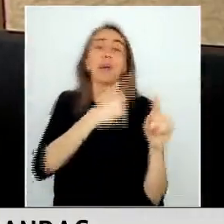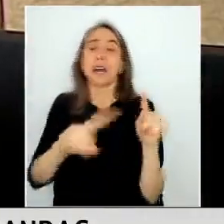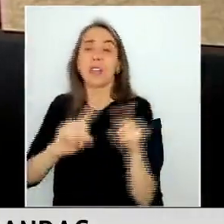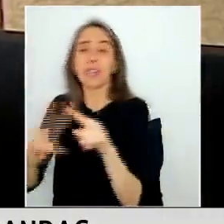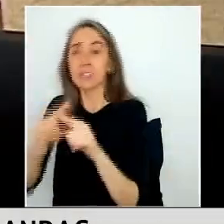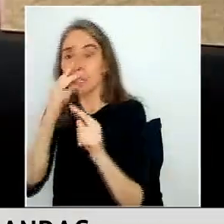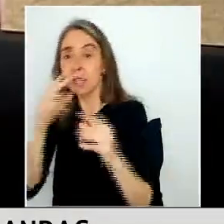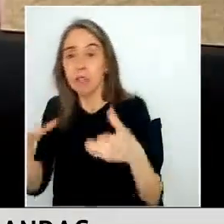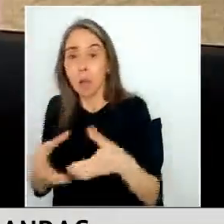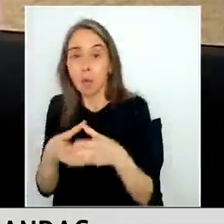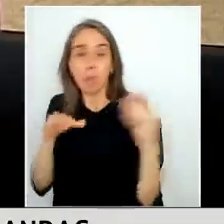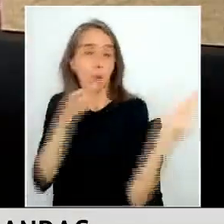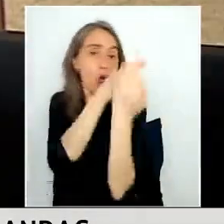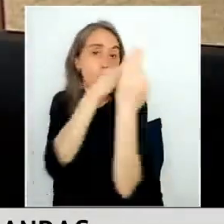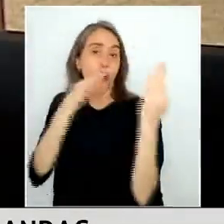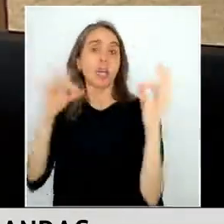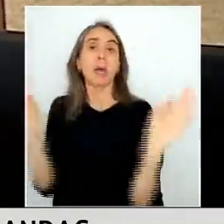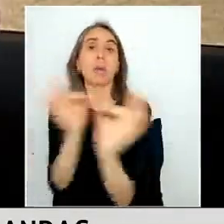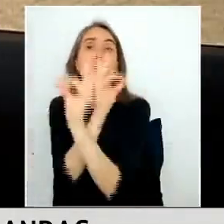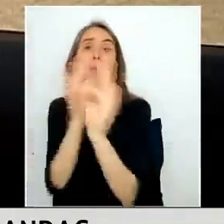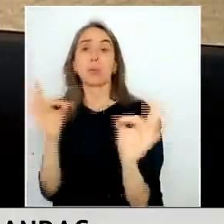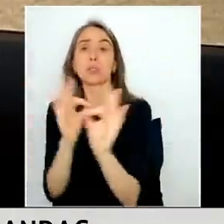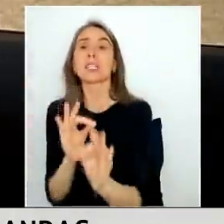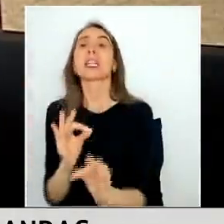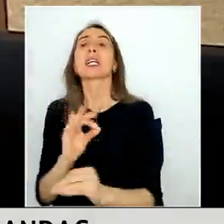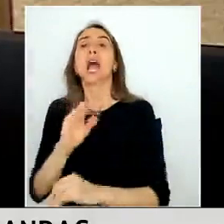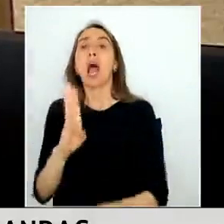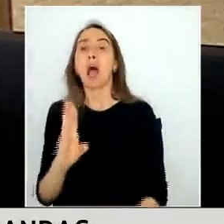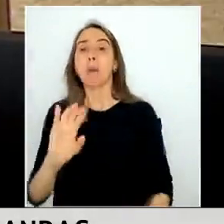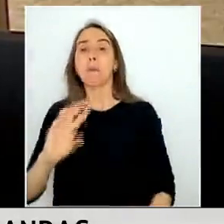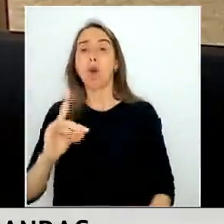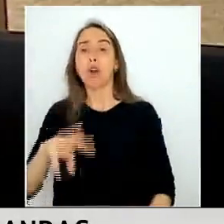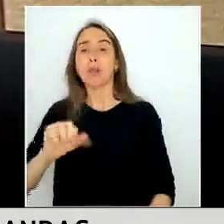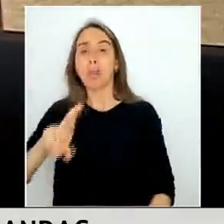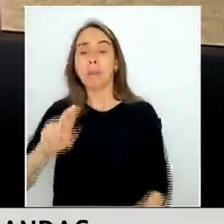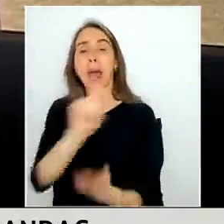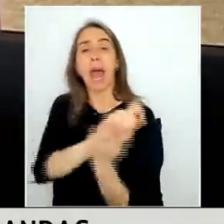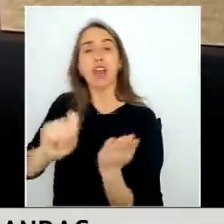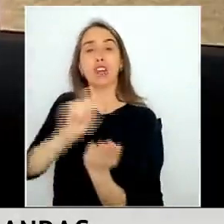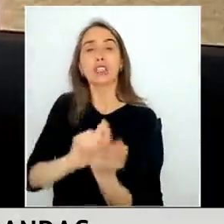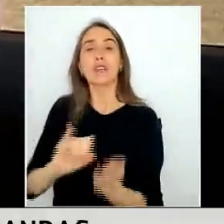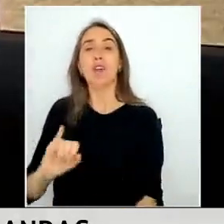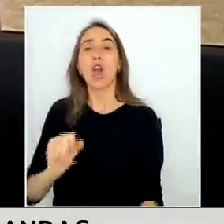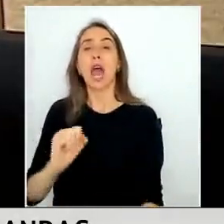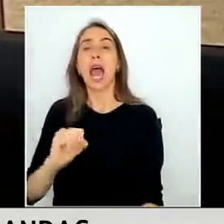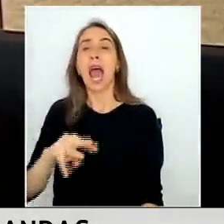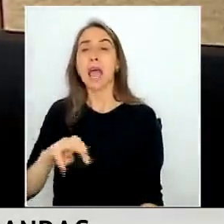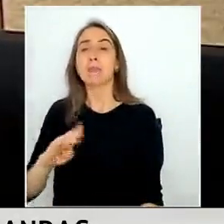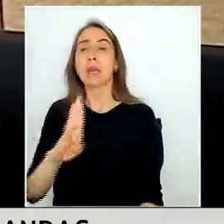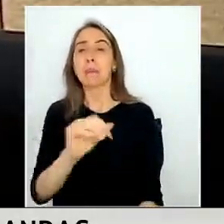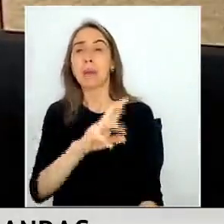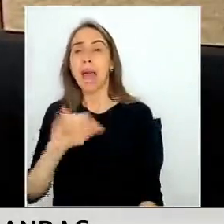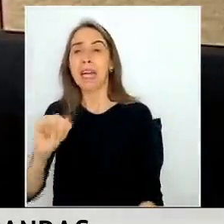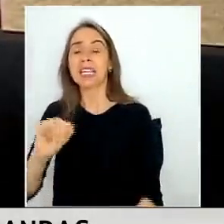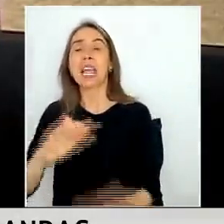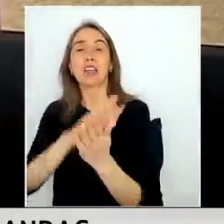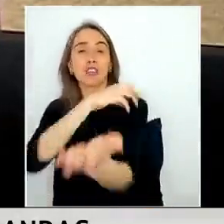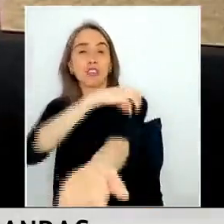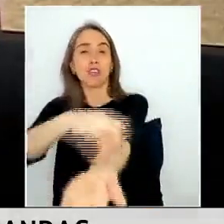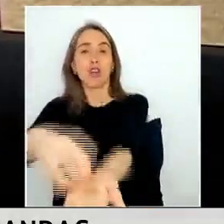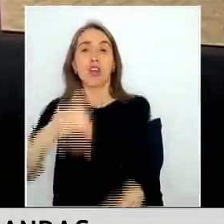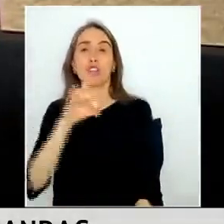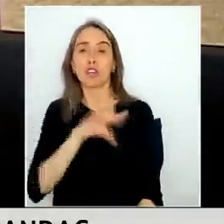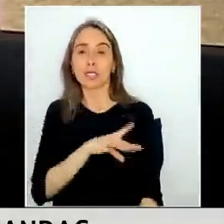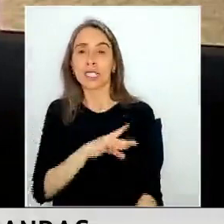interpretan música de bordemar de Jaime barría en distintos partes de su repertori en todo chile y esta las orquestas